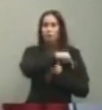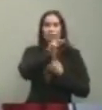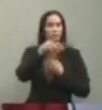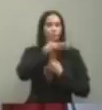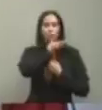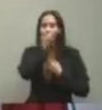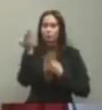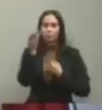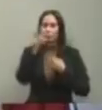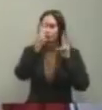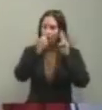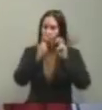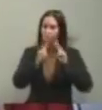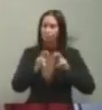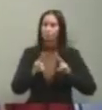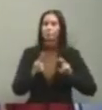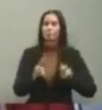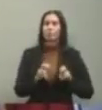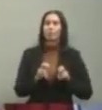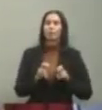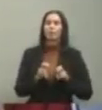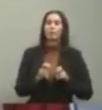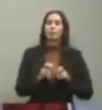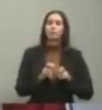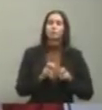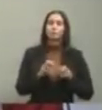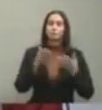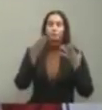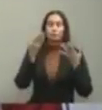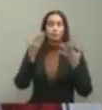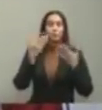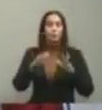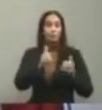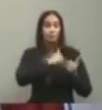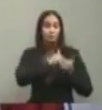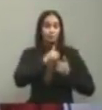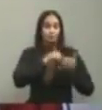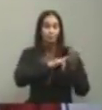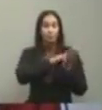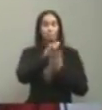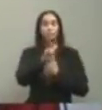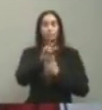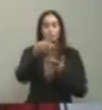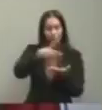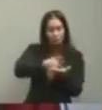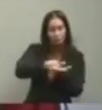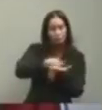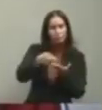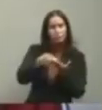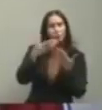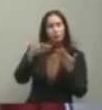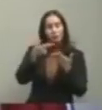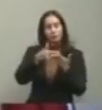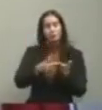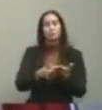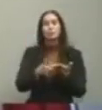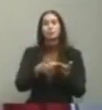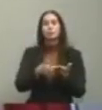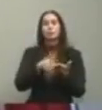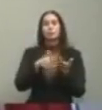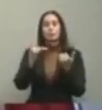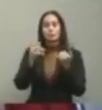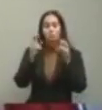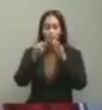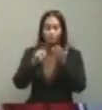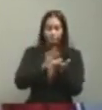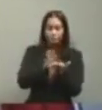prueba entonces ya en la fuerza aérea se hizo la toma de las muestras y están en el laboratorio